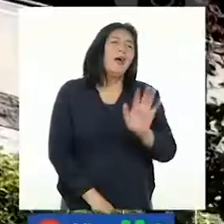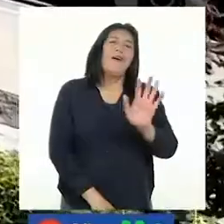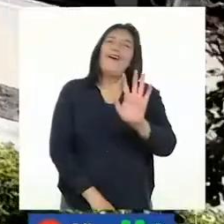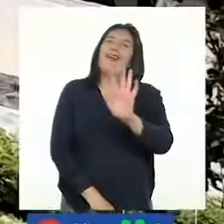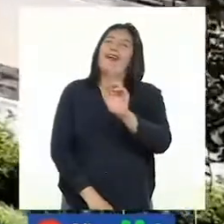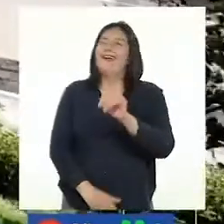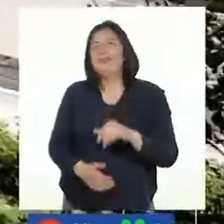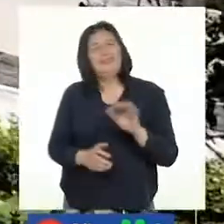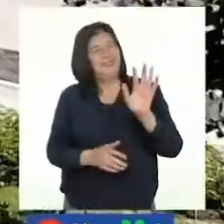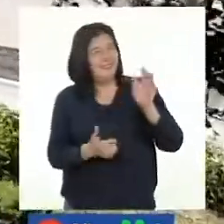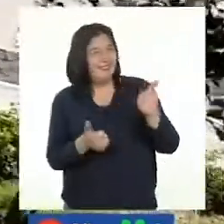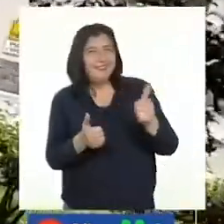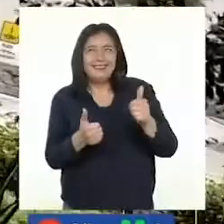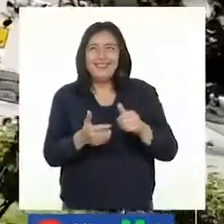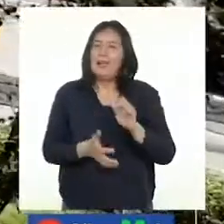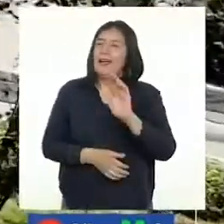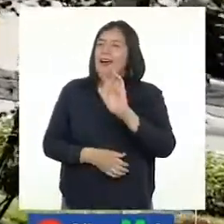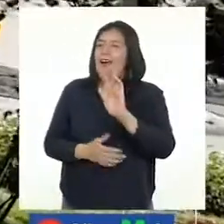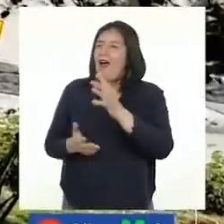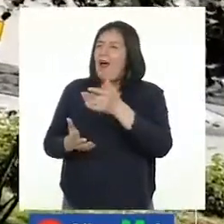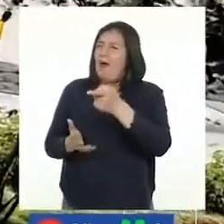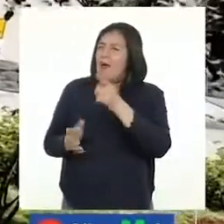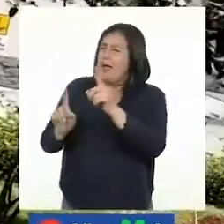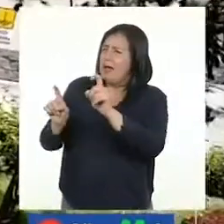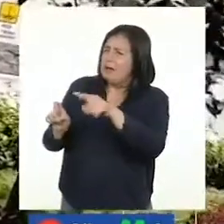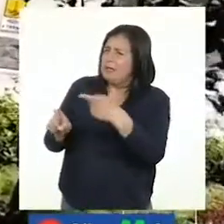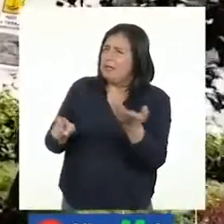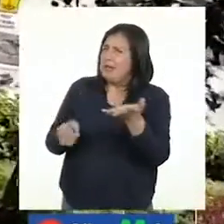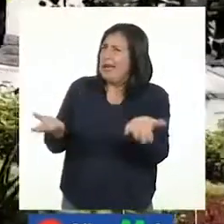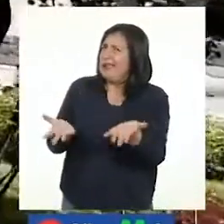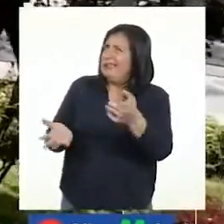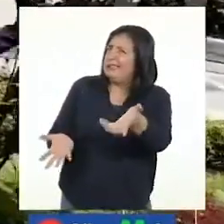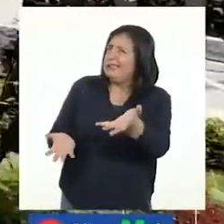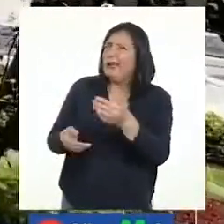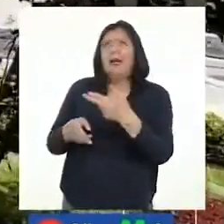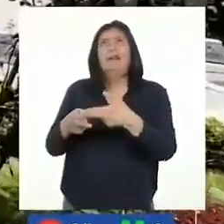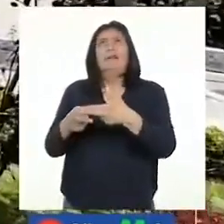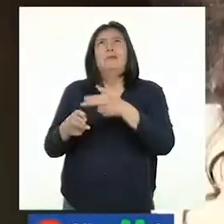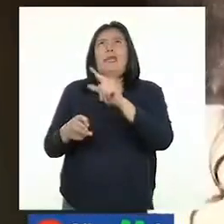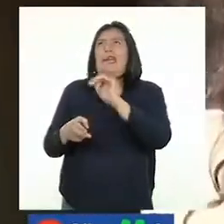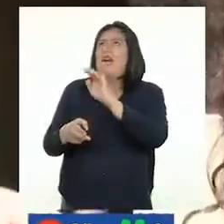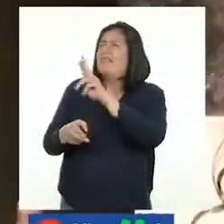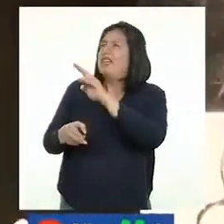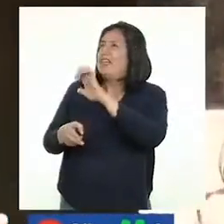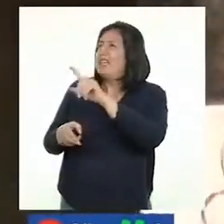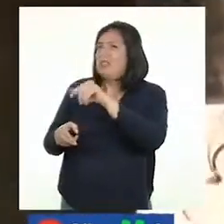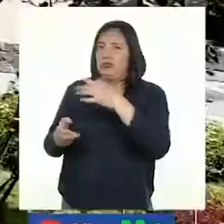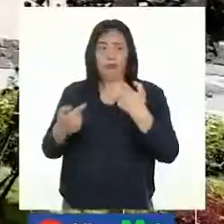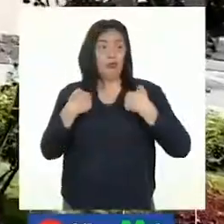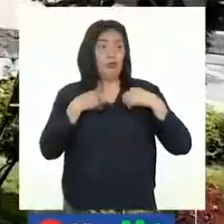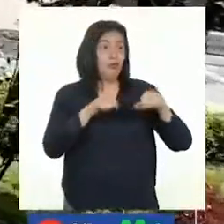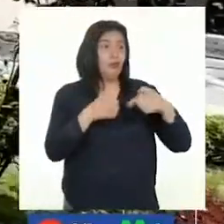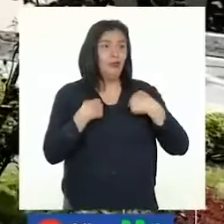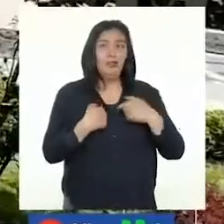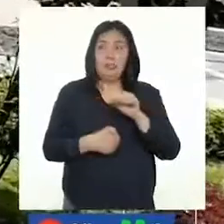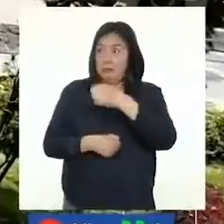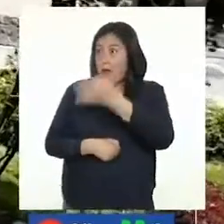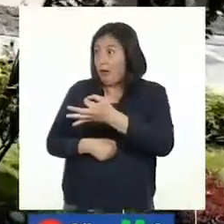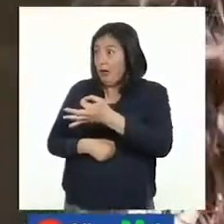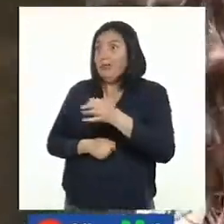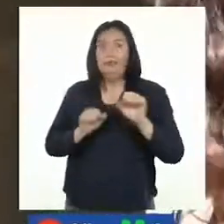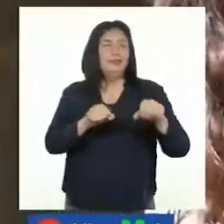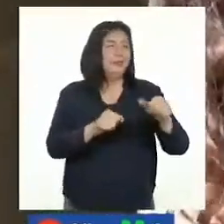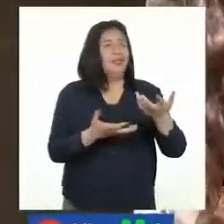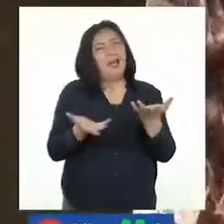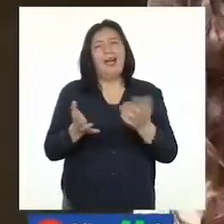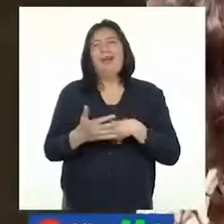Hola. Hola, ¿qué tal? Hola. Una pregunta, ¿se encuentra Gabriela Quiñoz? Sí, soy yo. ¿Sí, en serio? Sí, claro.